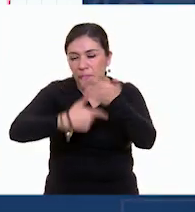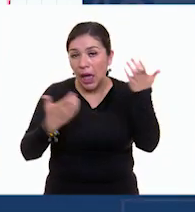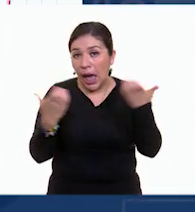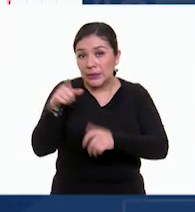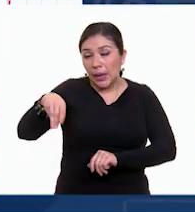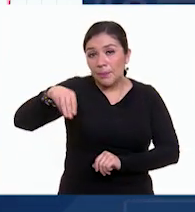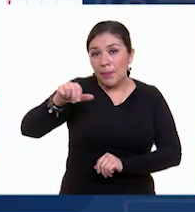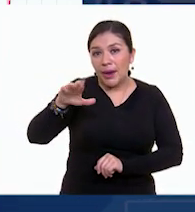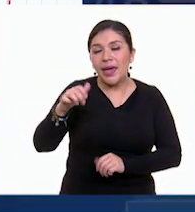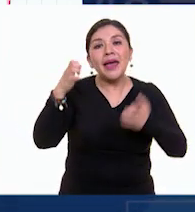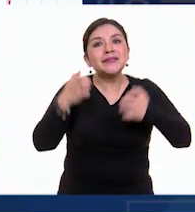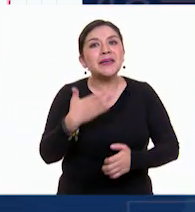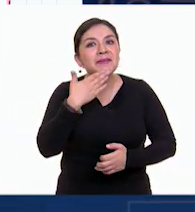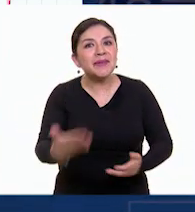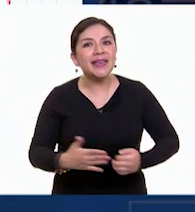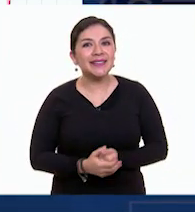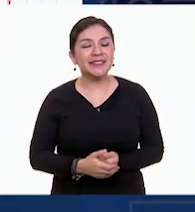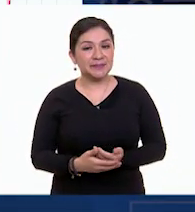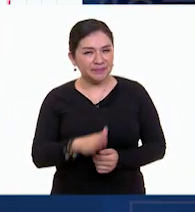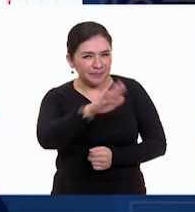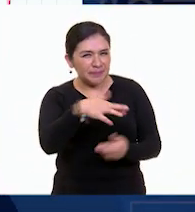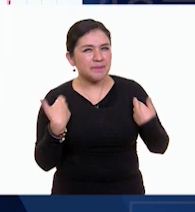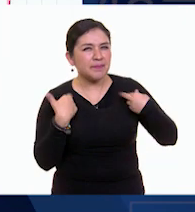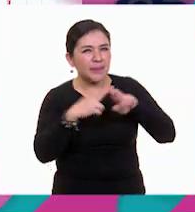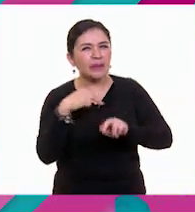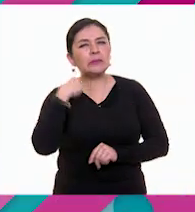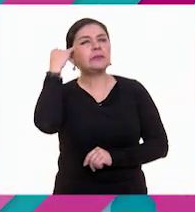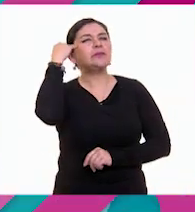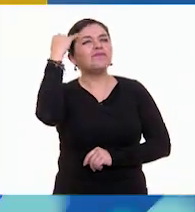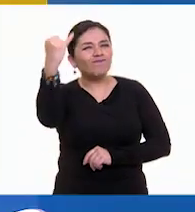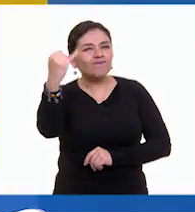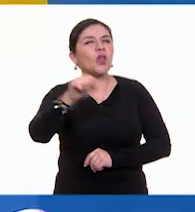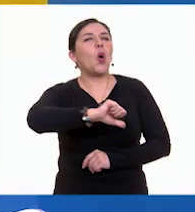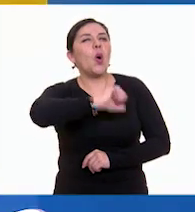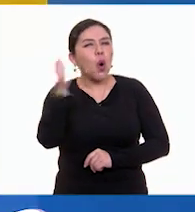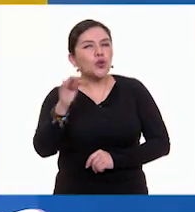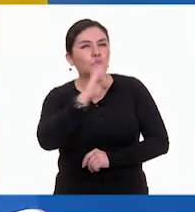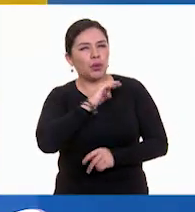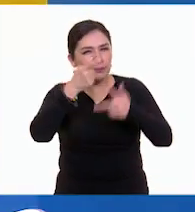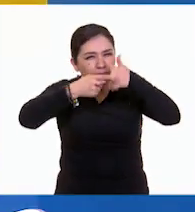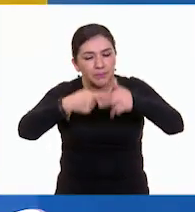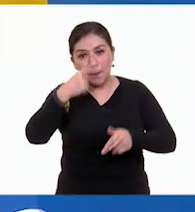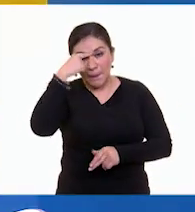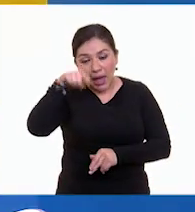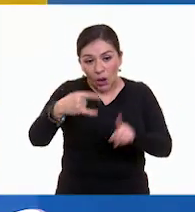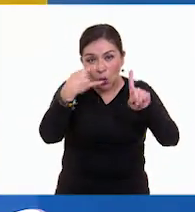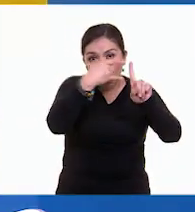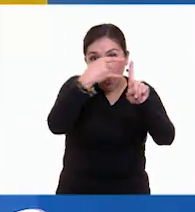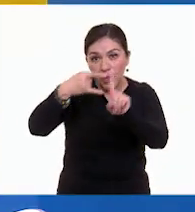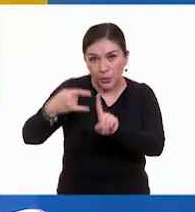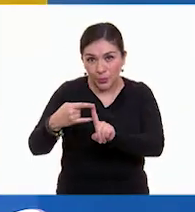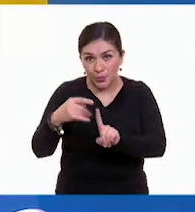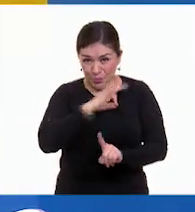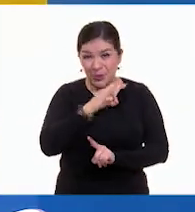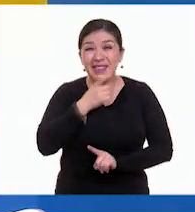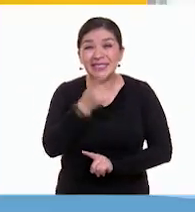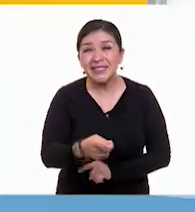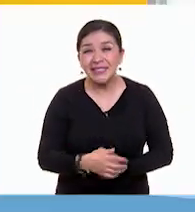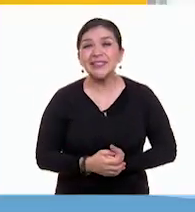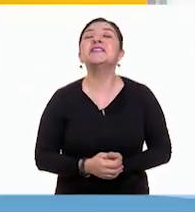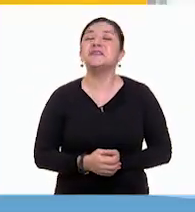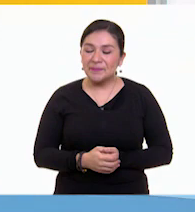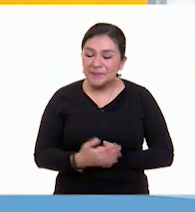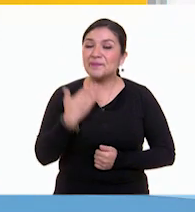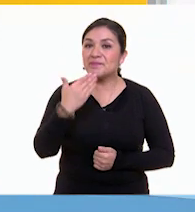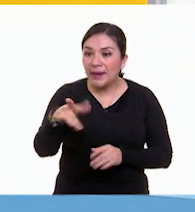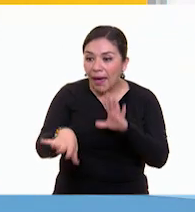realizó son correctos. Maestra, y creo que ya tengo otra medida para las losetas y ¿se la puedo compartir? Qué